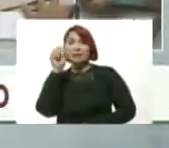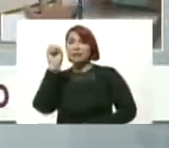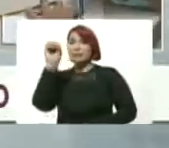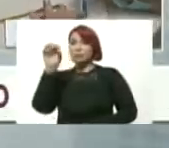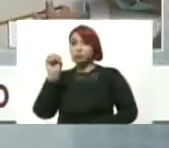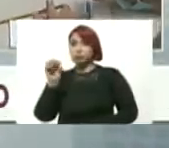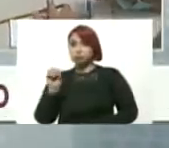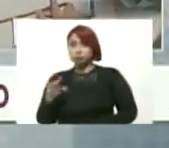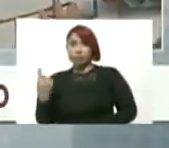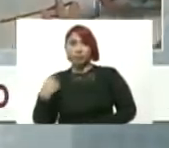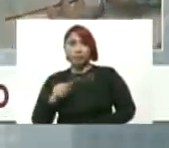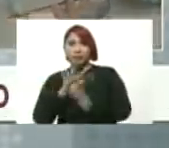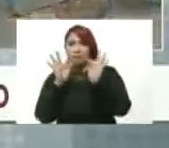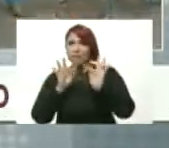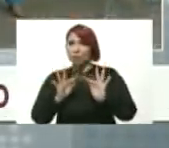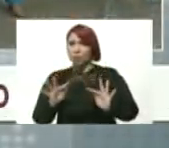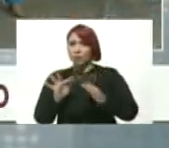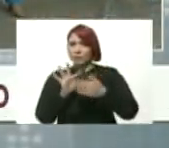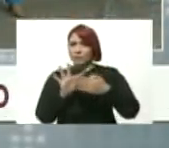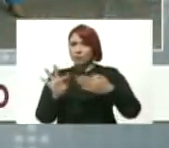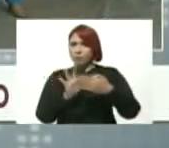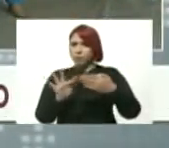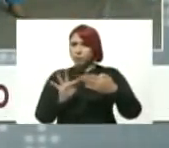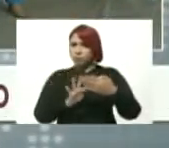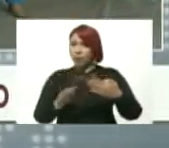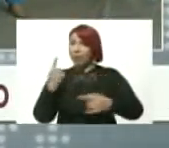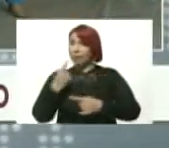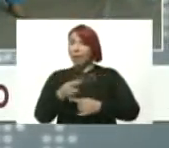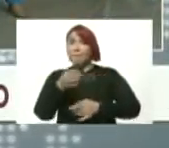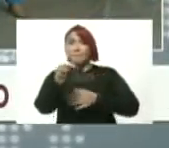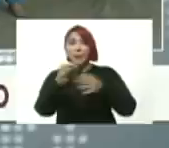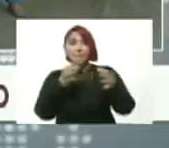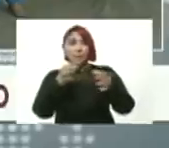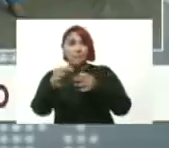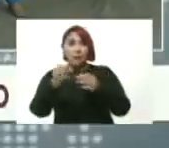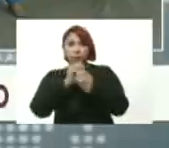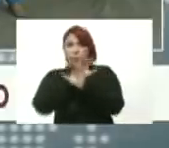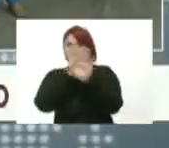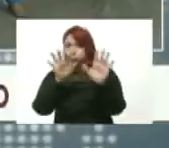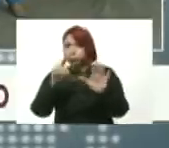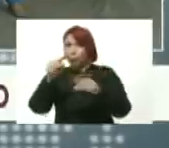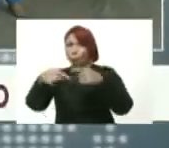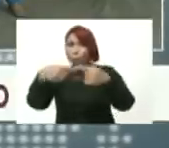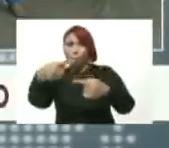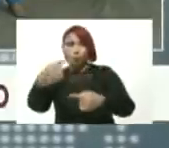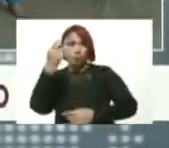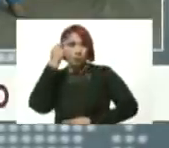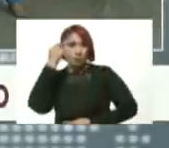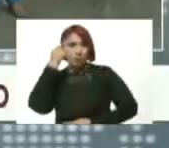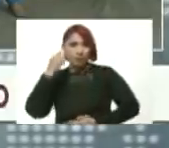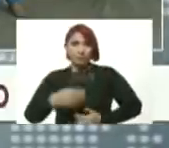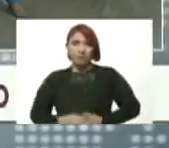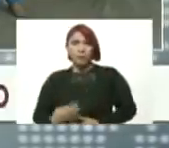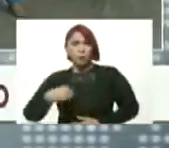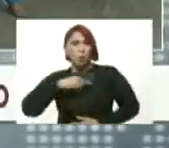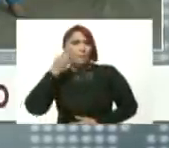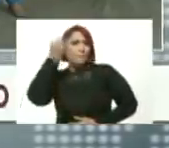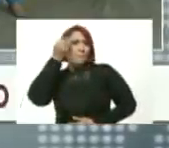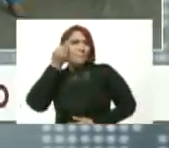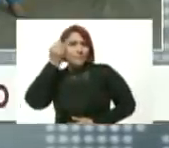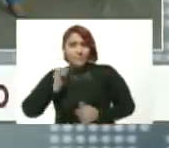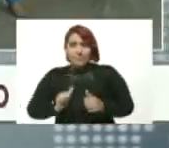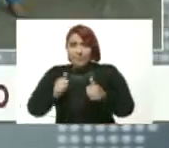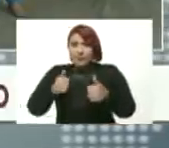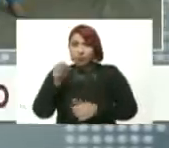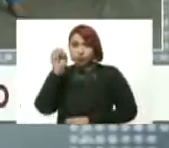tiene una forma de funcionamiento que habrá que explicar los días por venir estamos pensando en arrancar